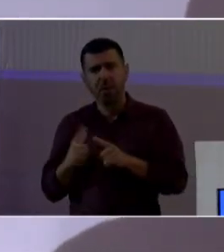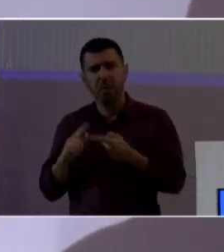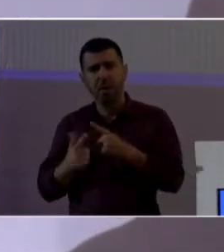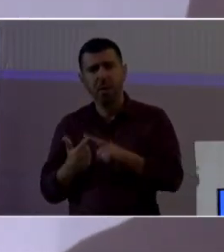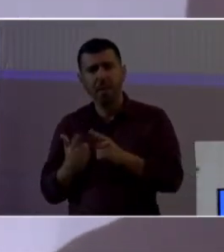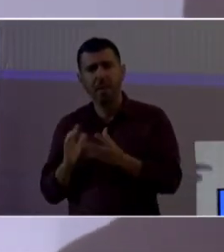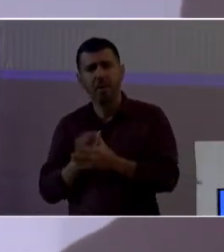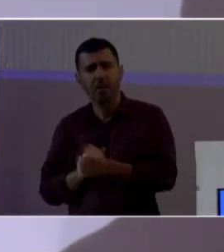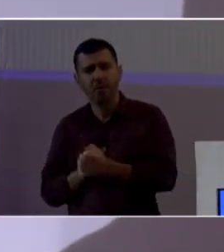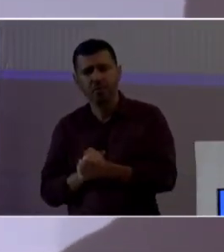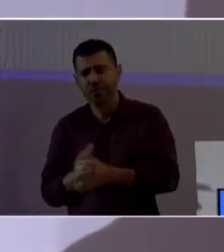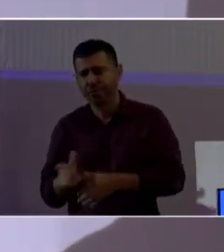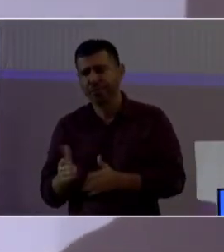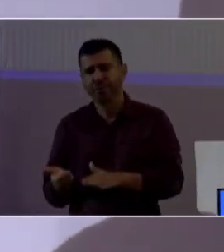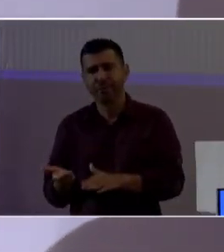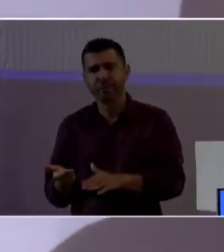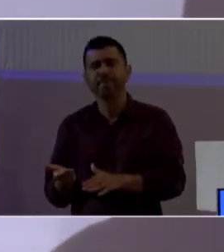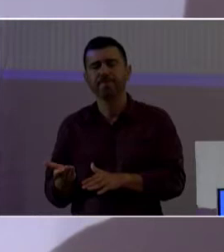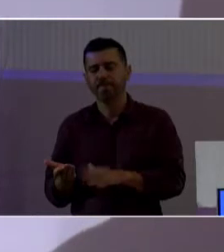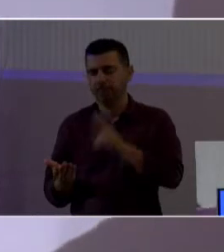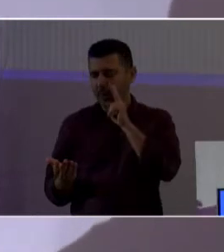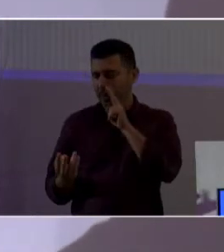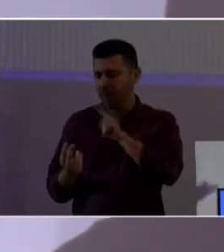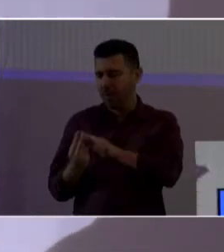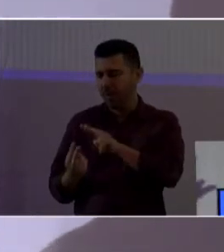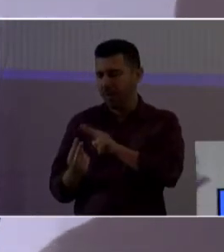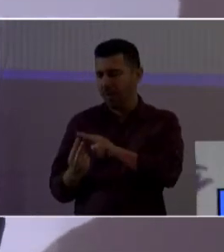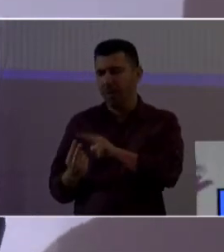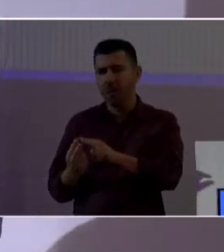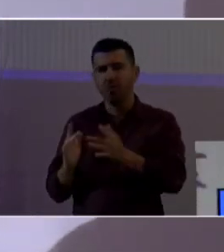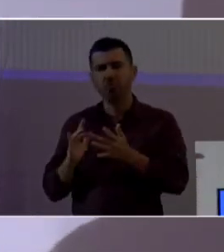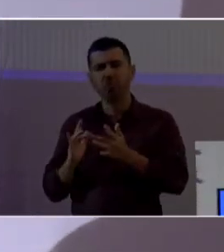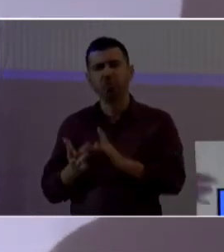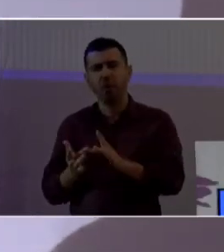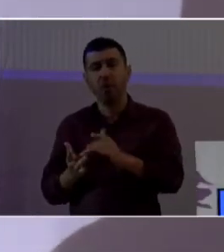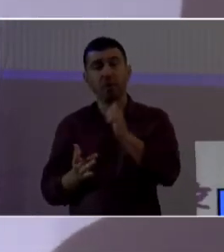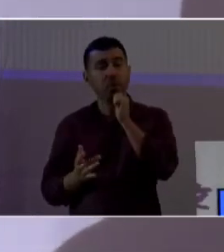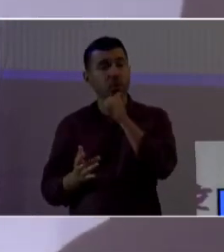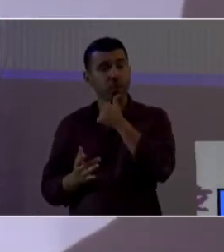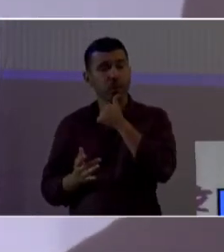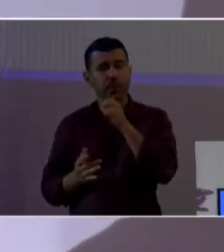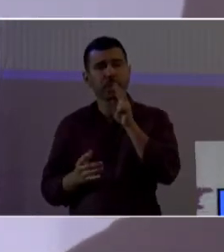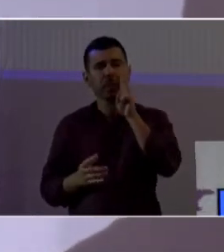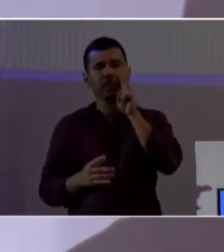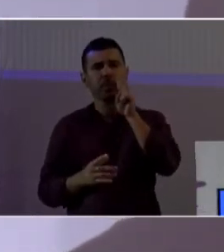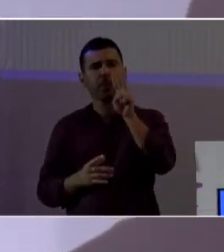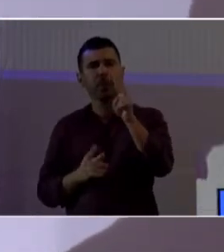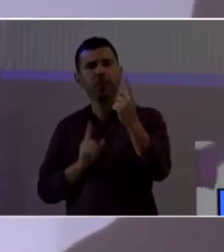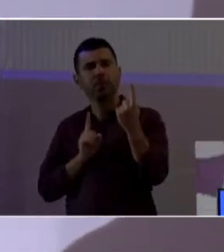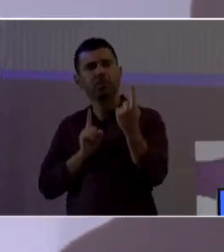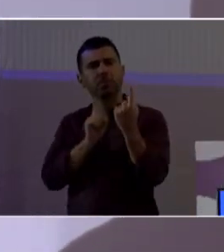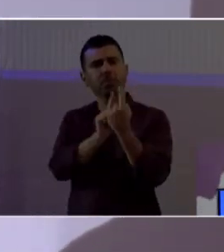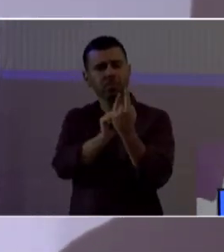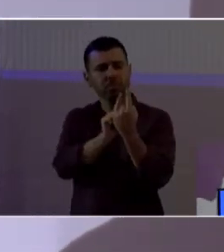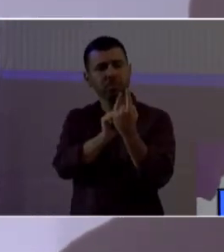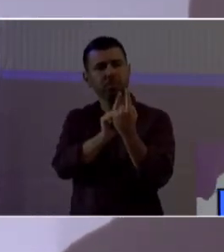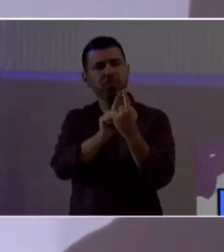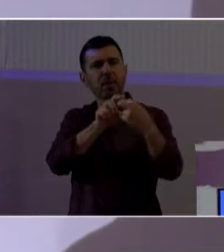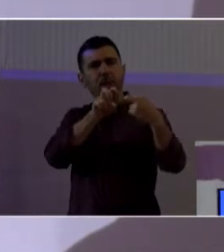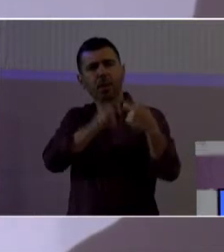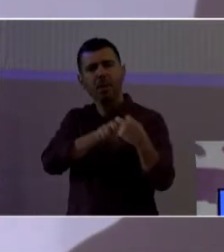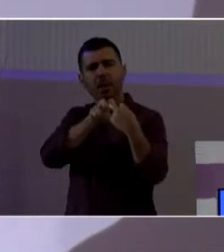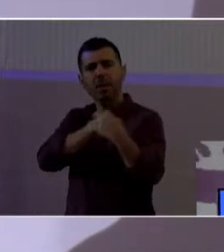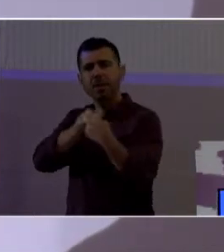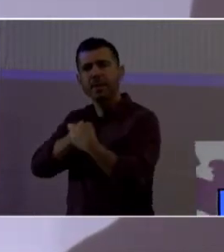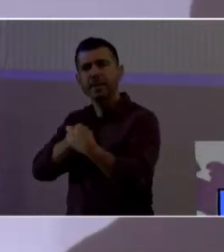reconocerme en ese dolor, tanto de ellos como de las víctimas de este país, me ha hecho un convencido de